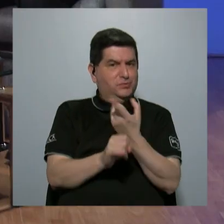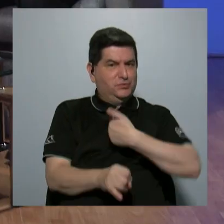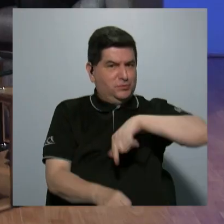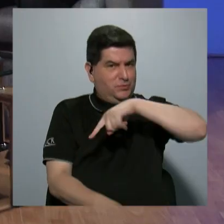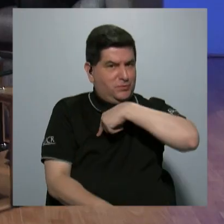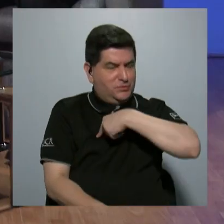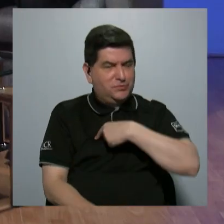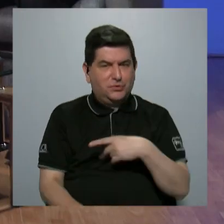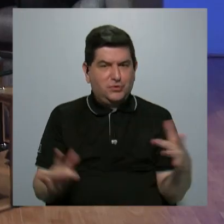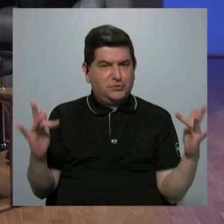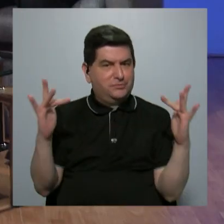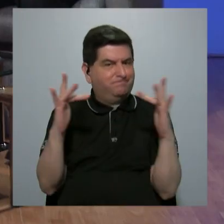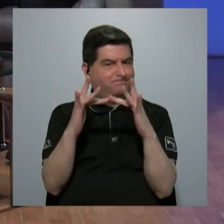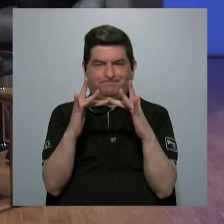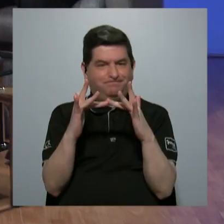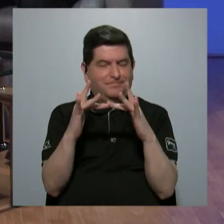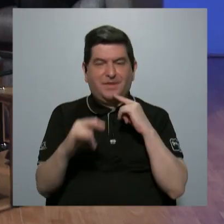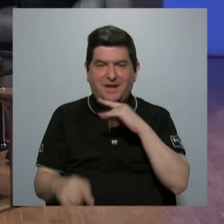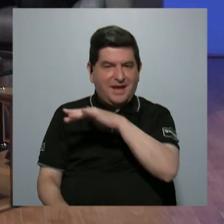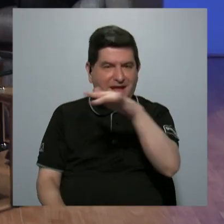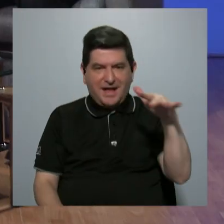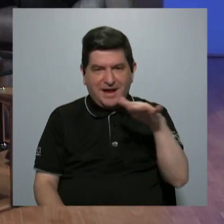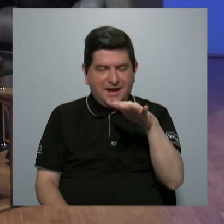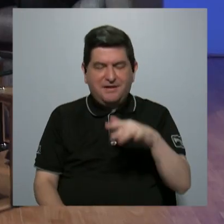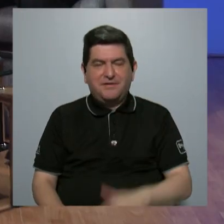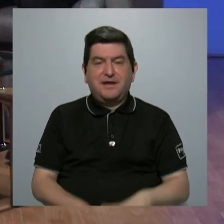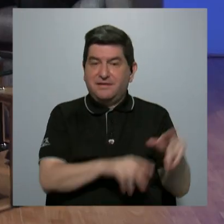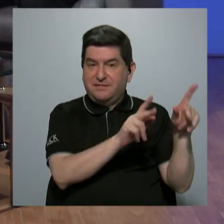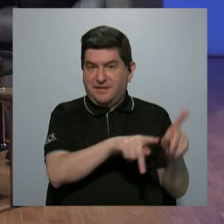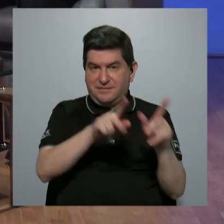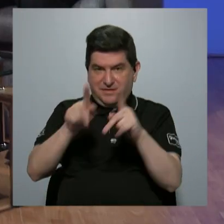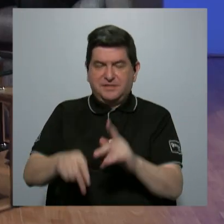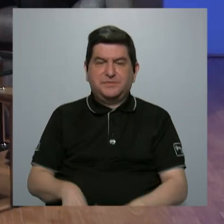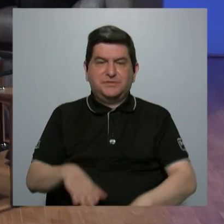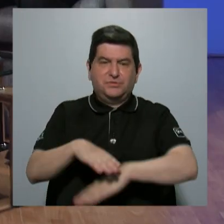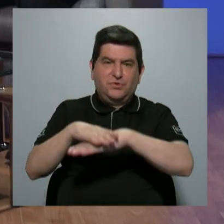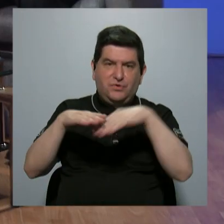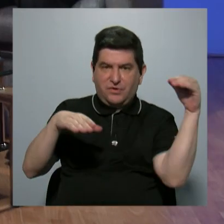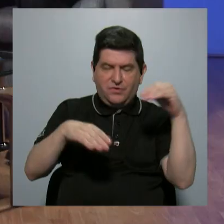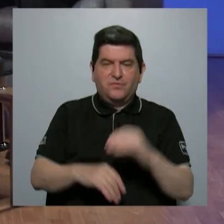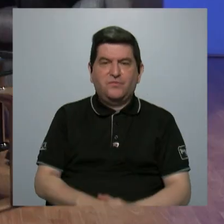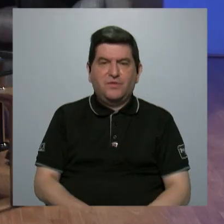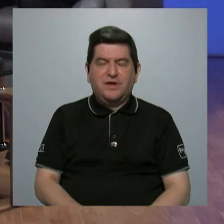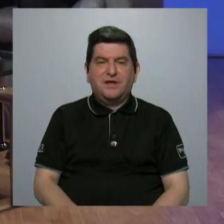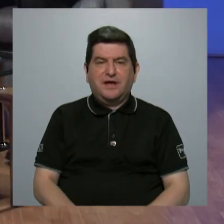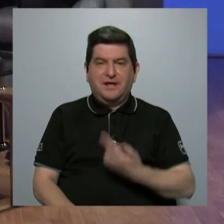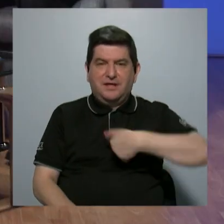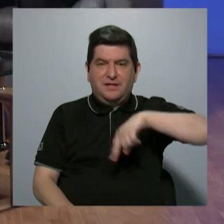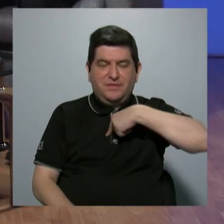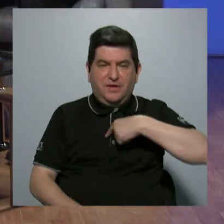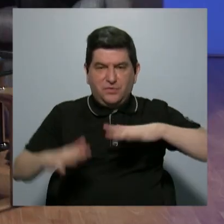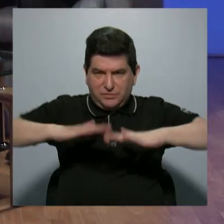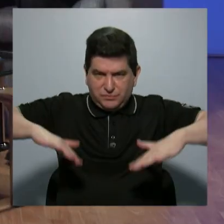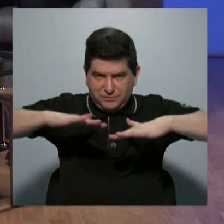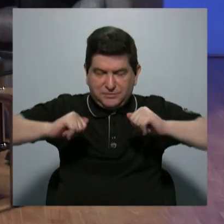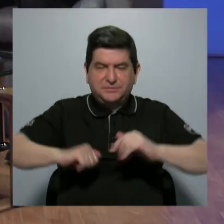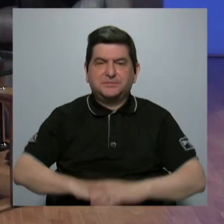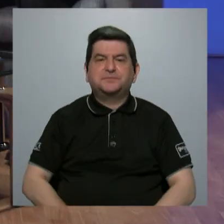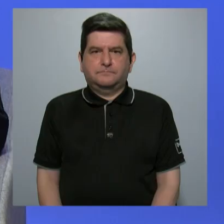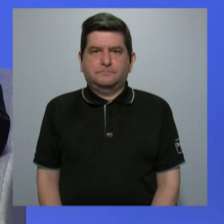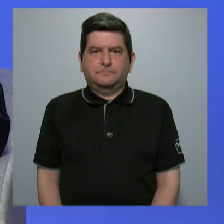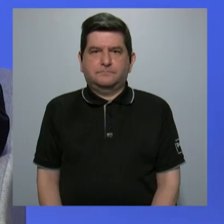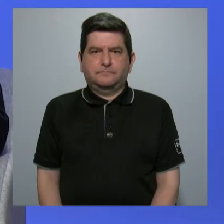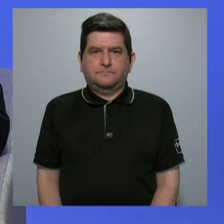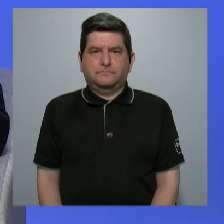no está conectada con la realidad de las personas fuera de nuestras fronteras. En el